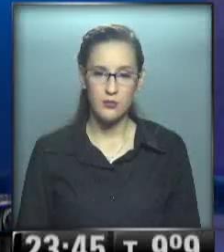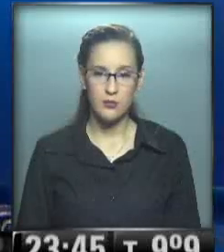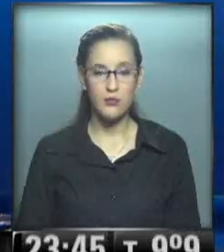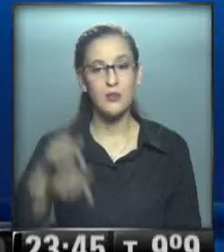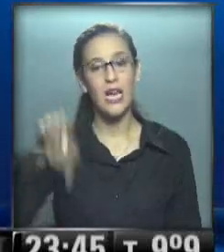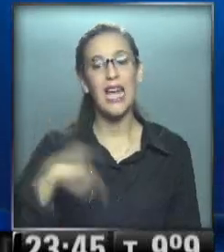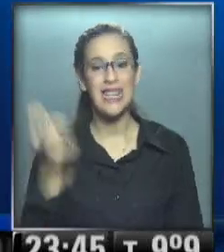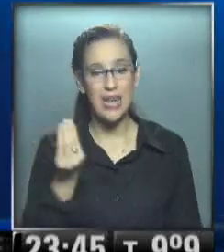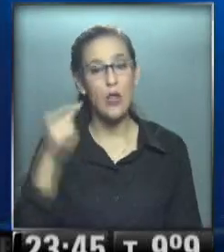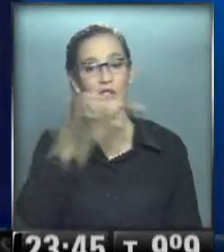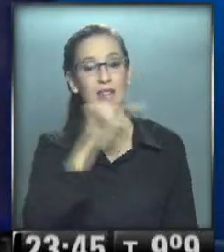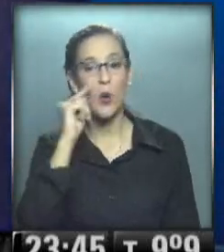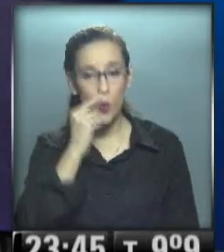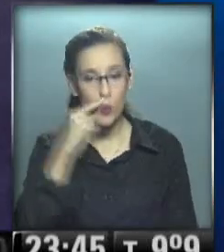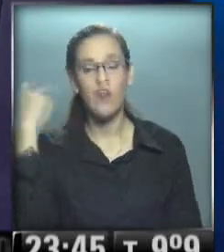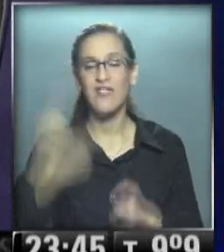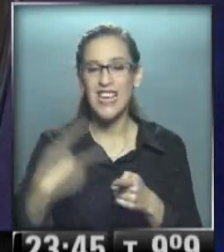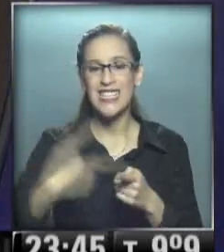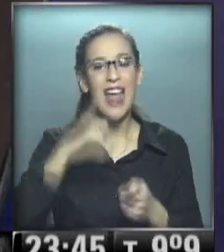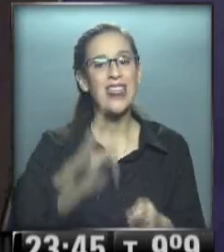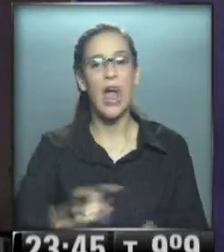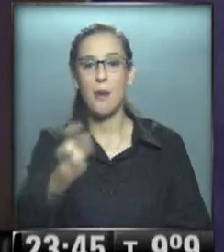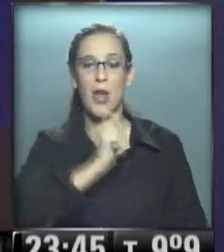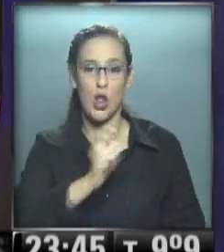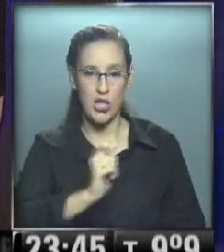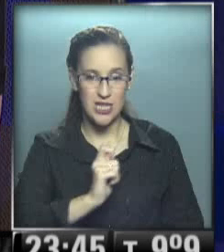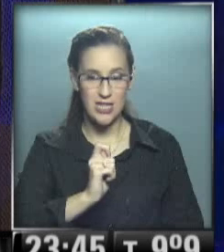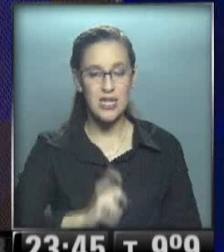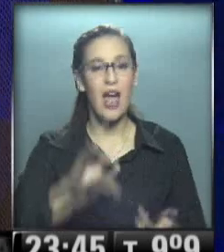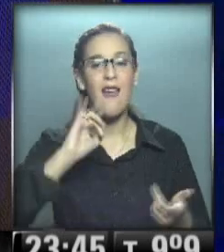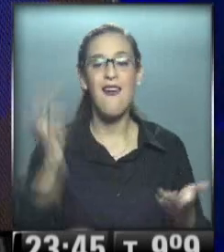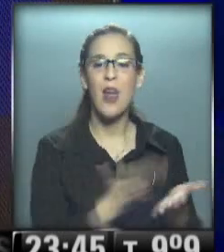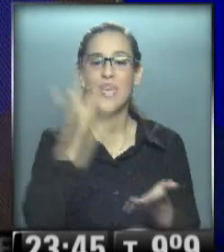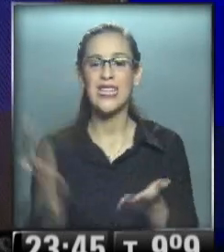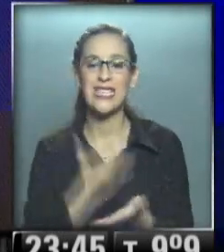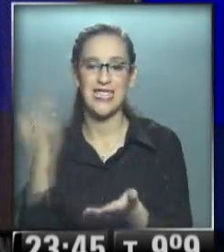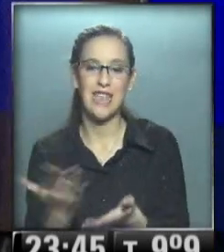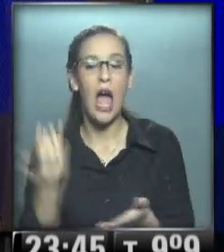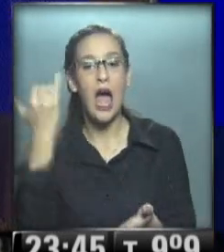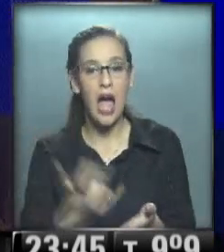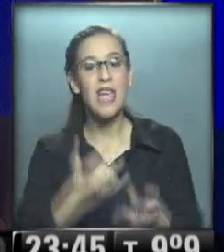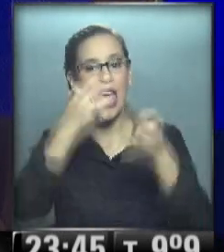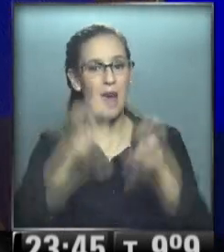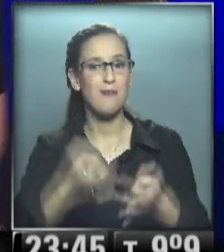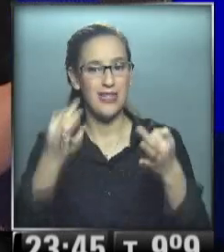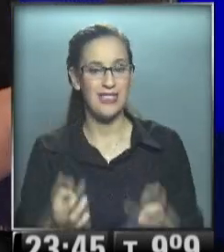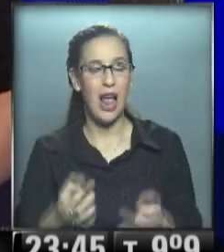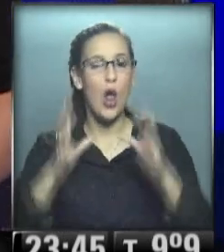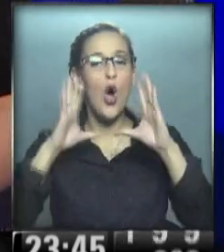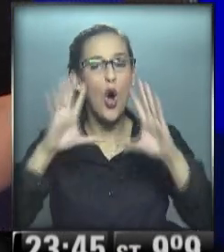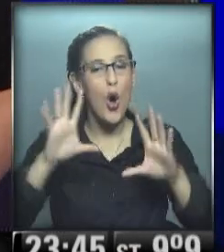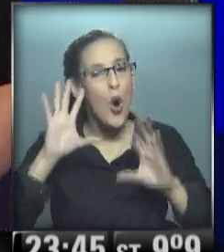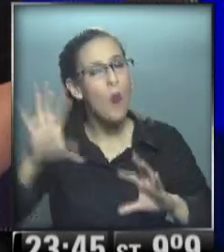Este sábado 7 de junio se celebra el Día del Periodista y la revista Sudestada hizo una edición especial conmemorando al